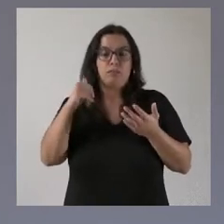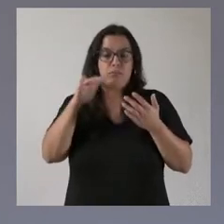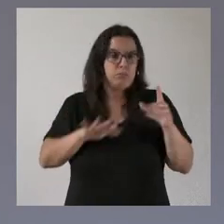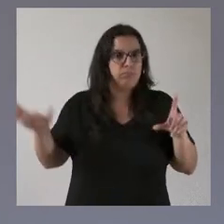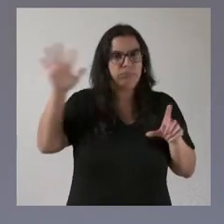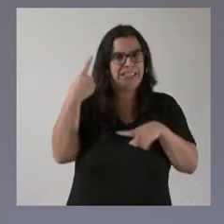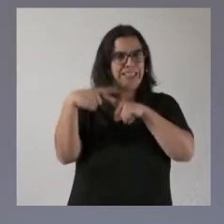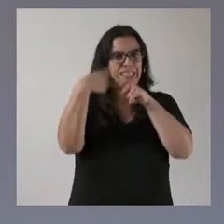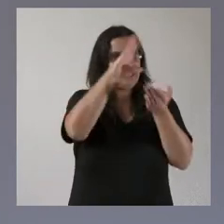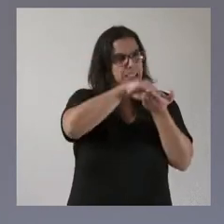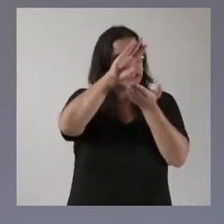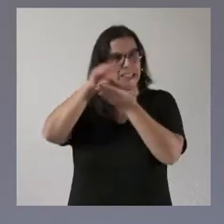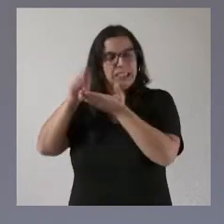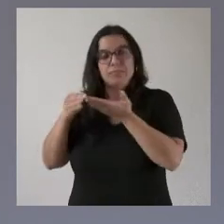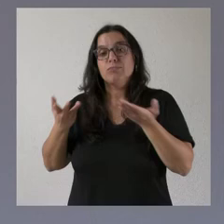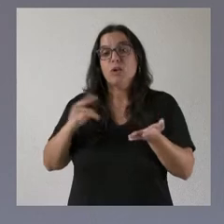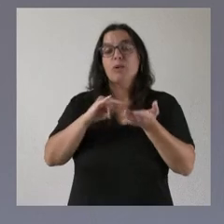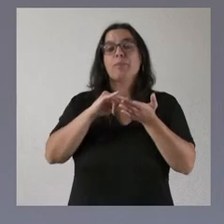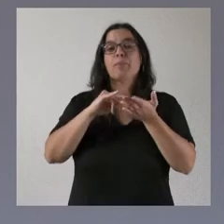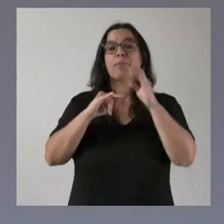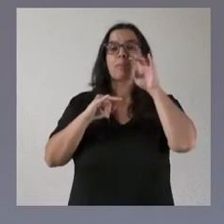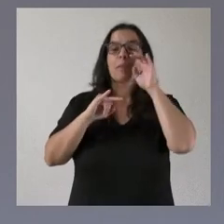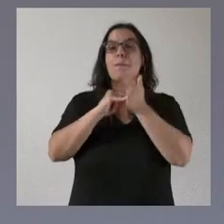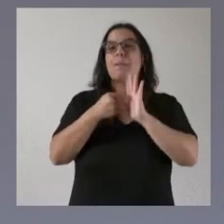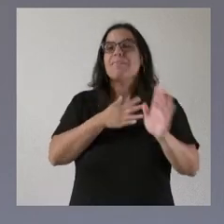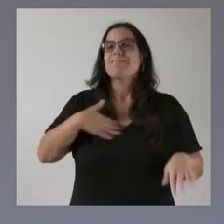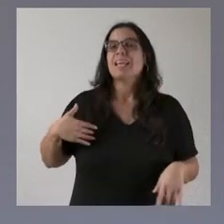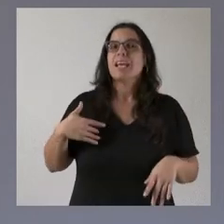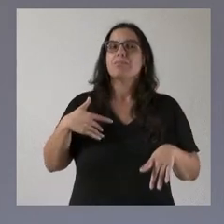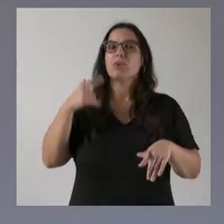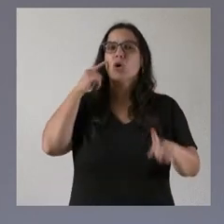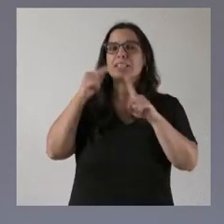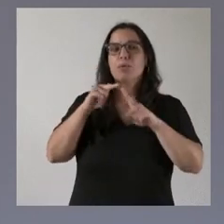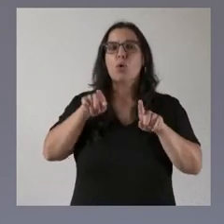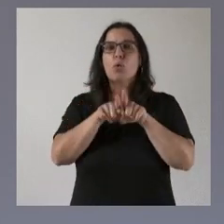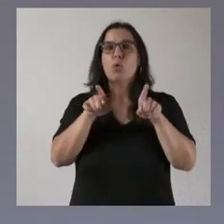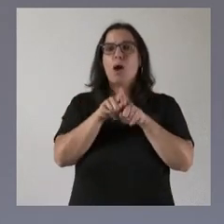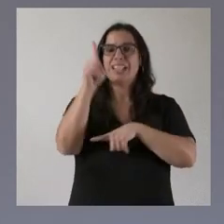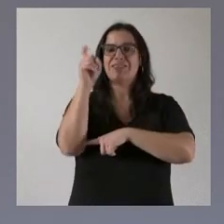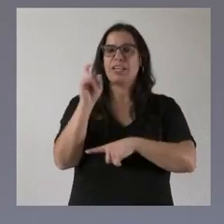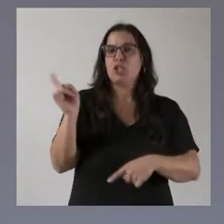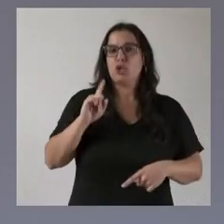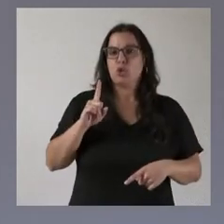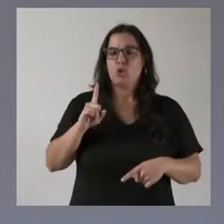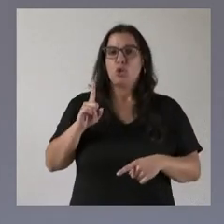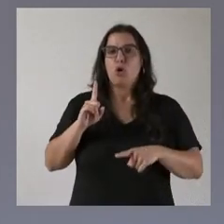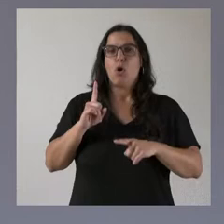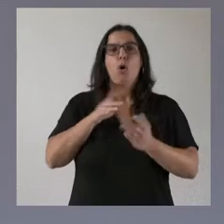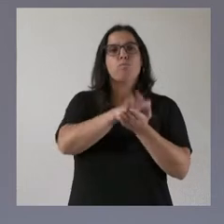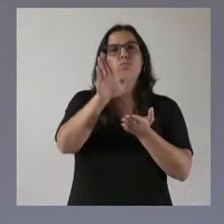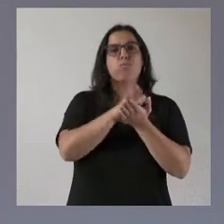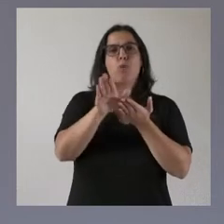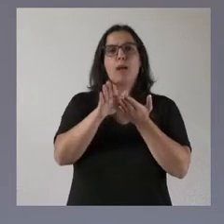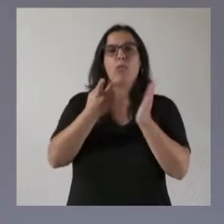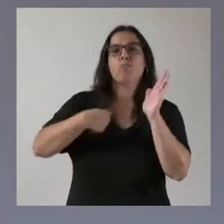el objetivo que pretende es ser un plan Dinámico un plan que no se quede en la publicación en